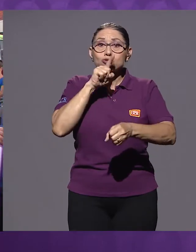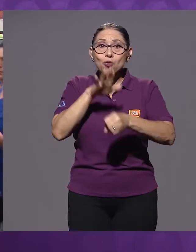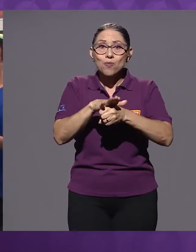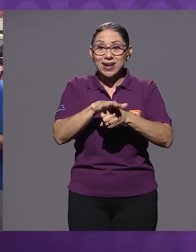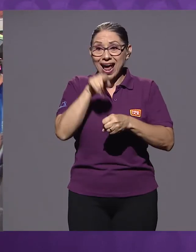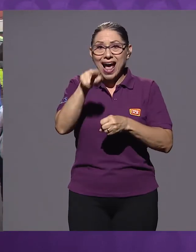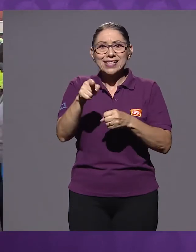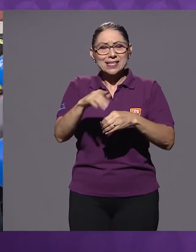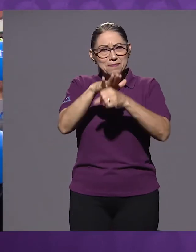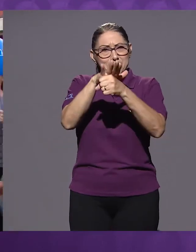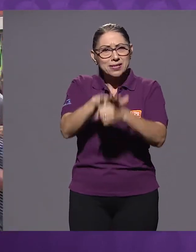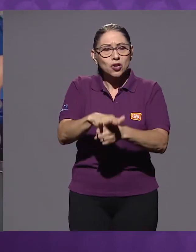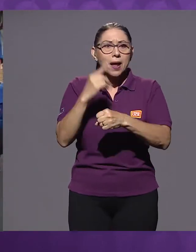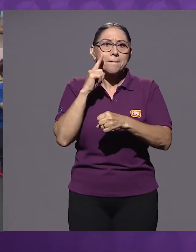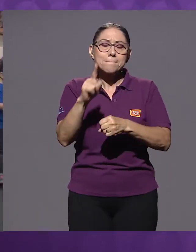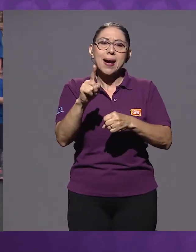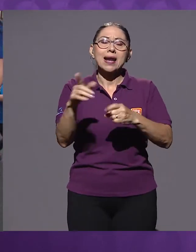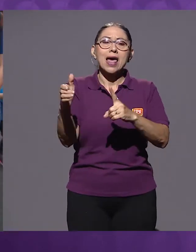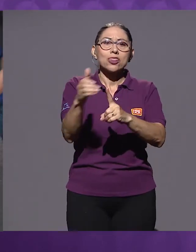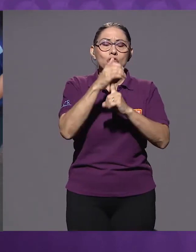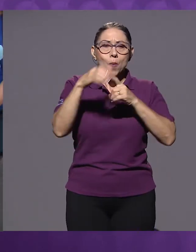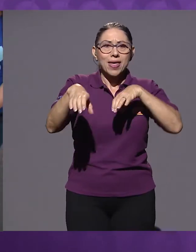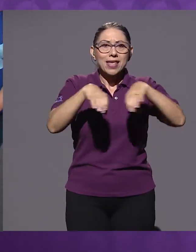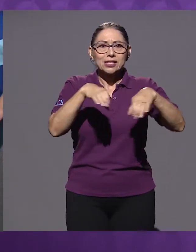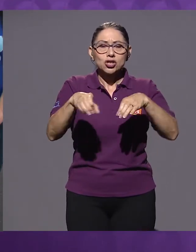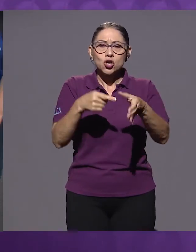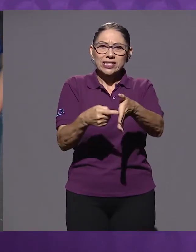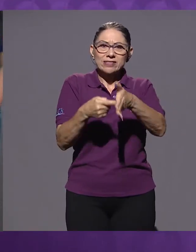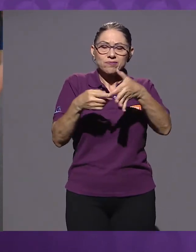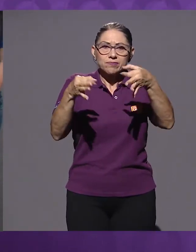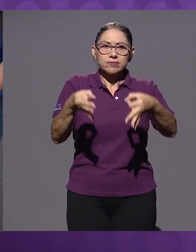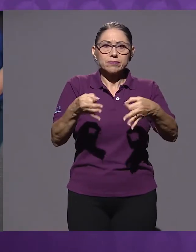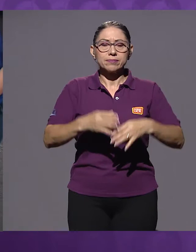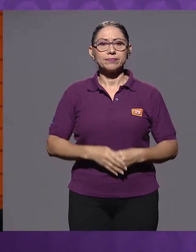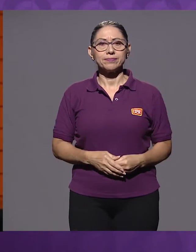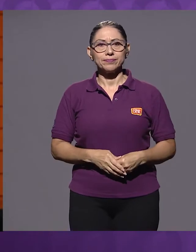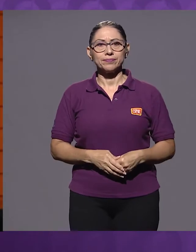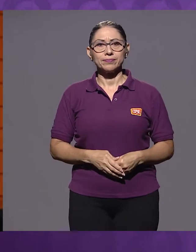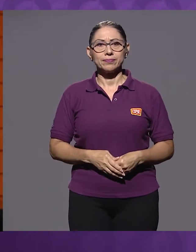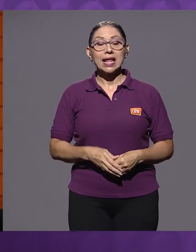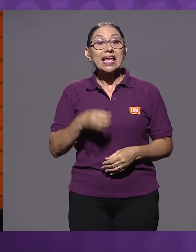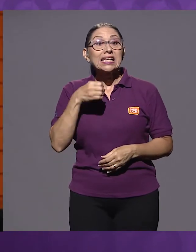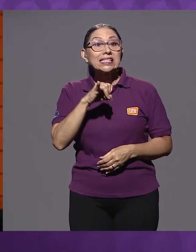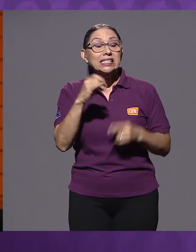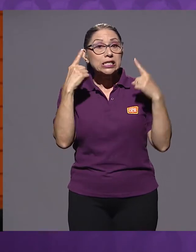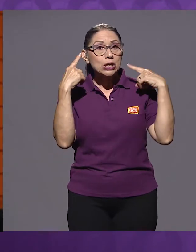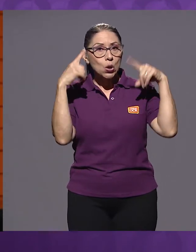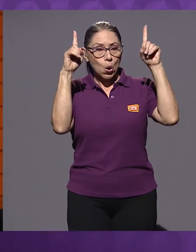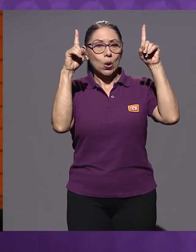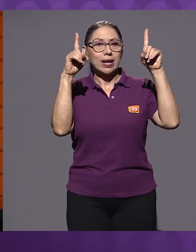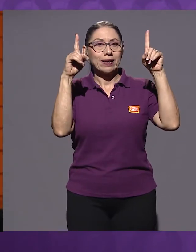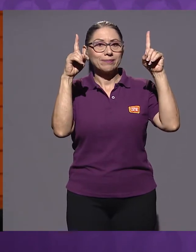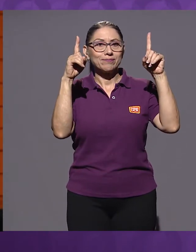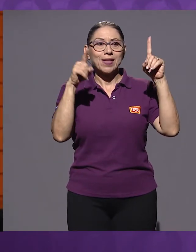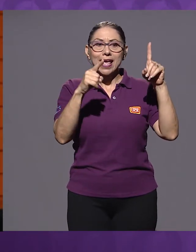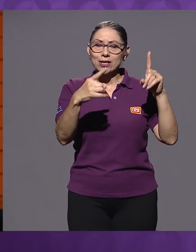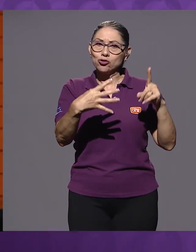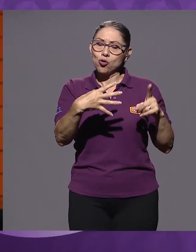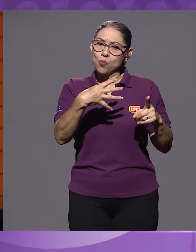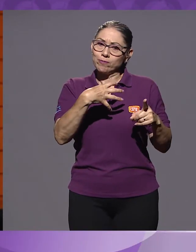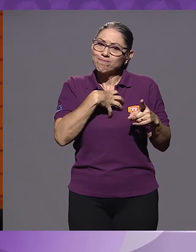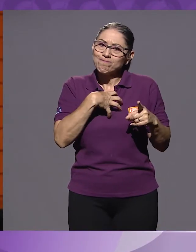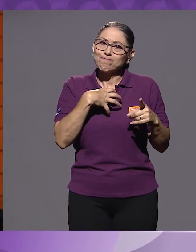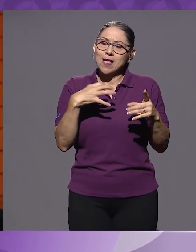de presión para la exigibilidad de la toma de acciones. Si logran apropiarse,